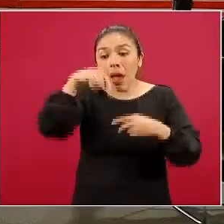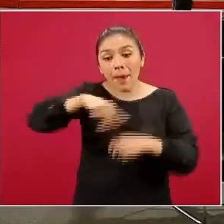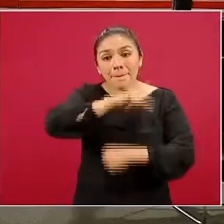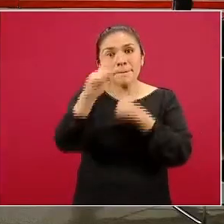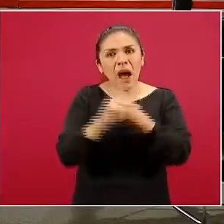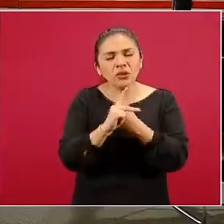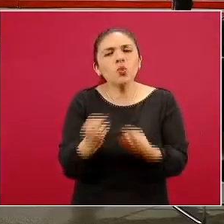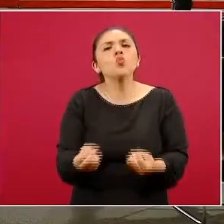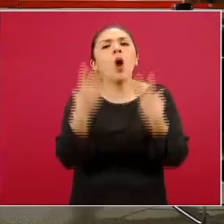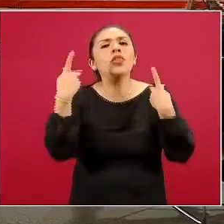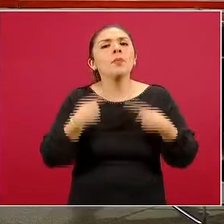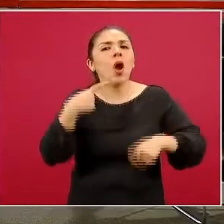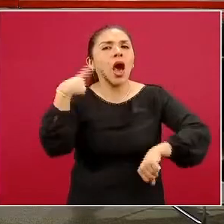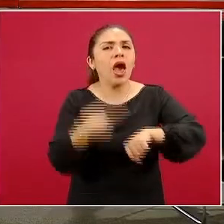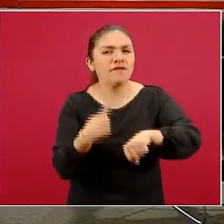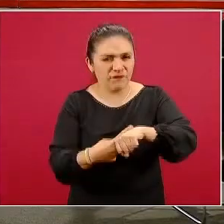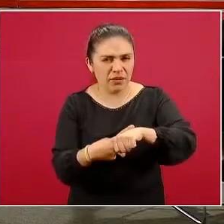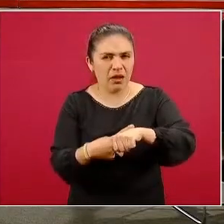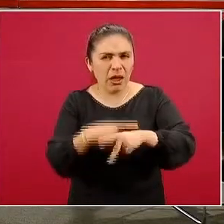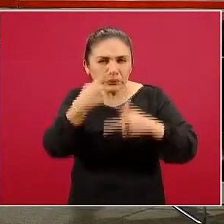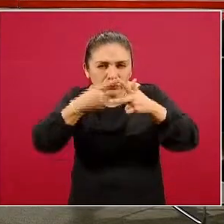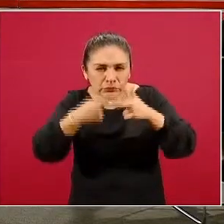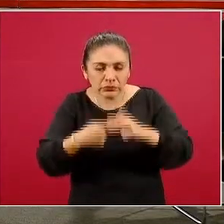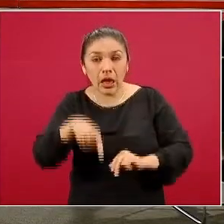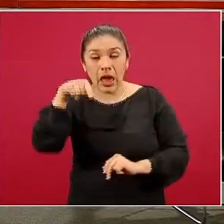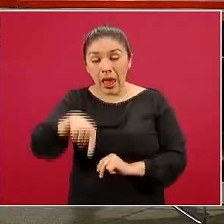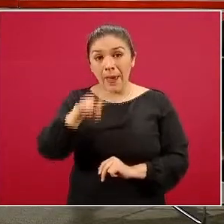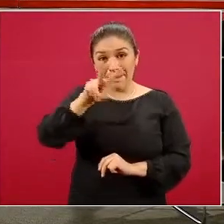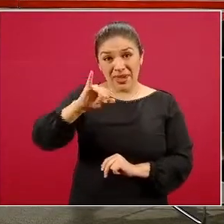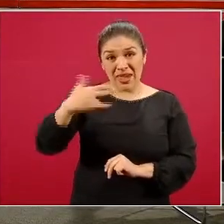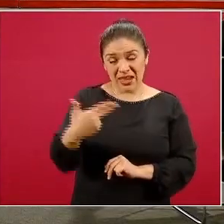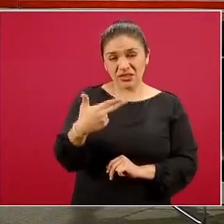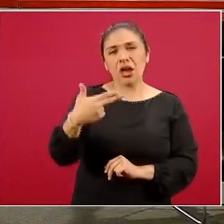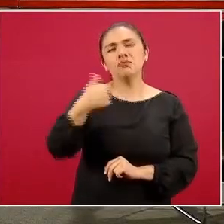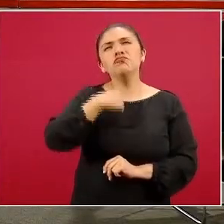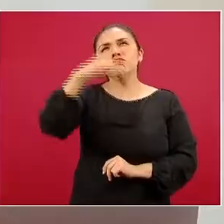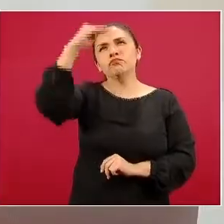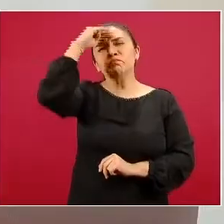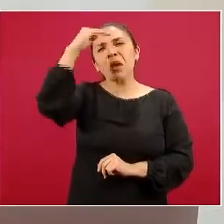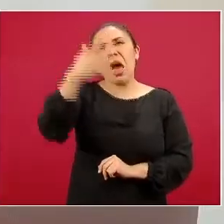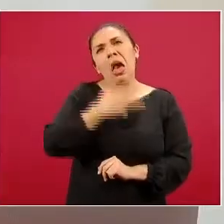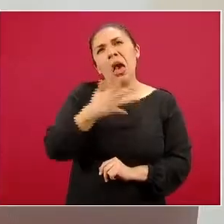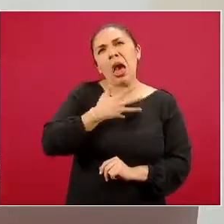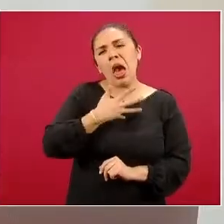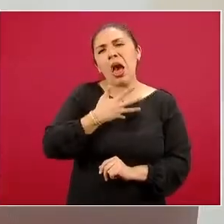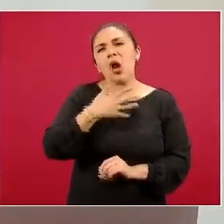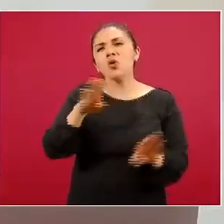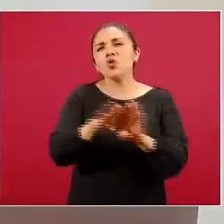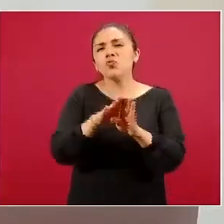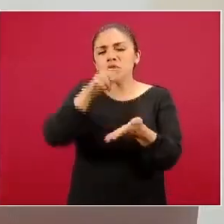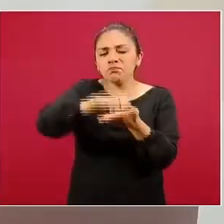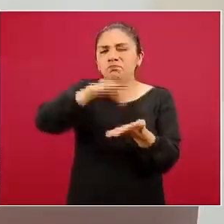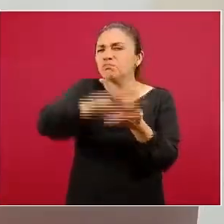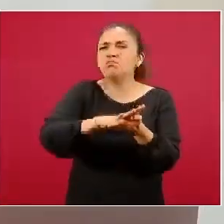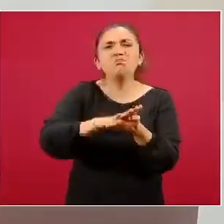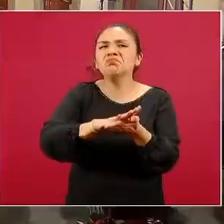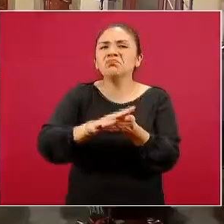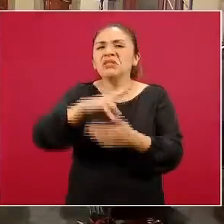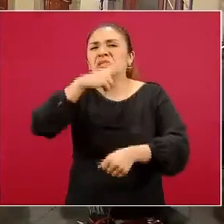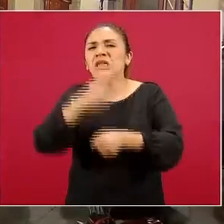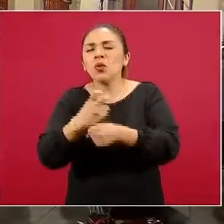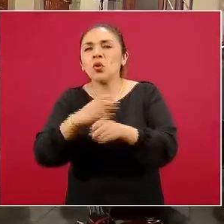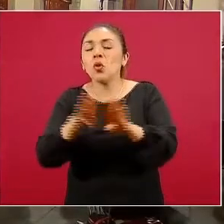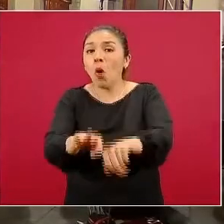país. Como lo habíamos comentado previamente, para VIH considerábamos que existía un subregistro de la